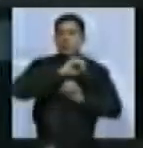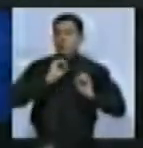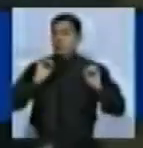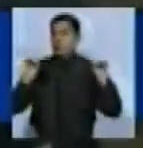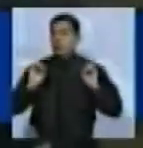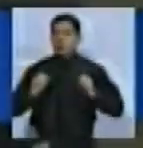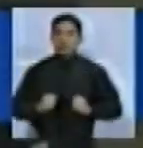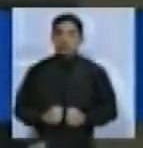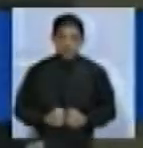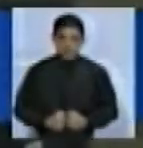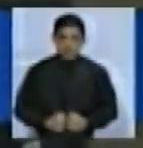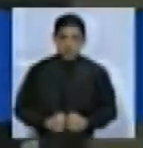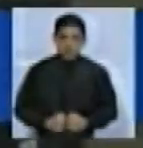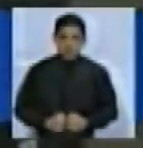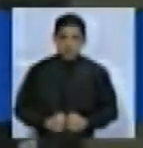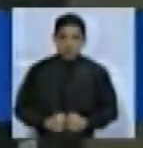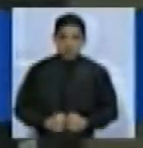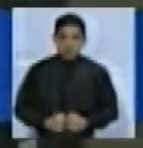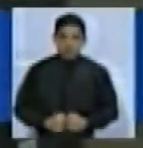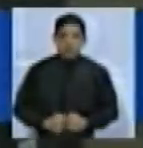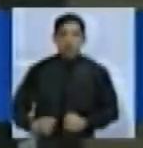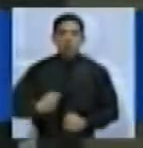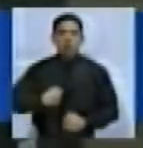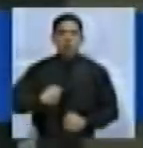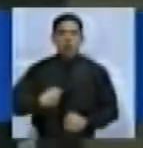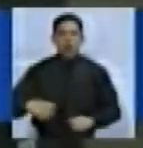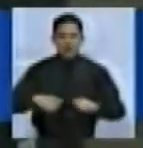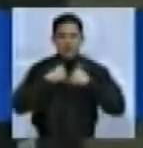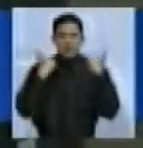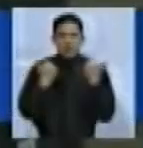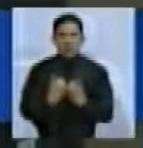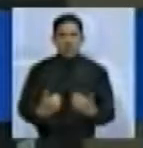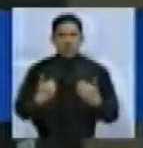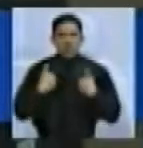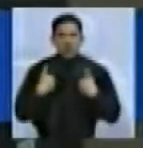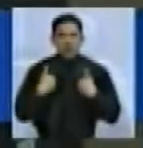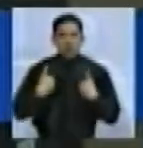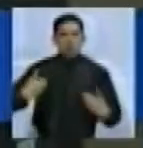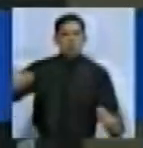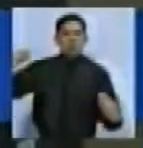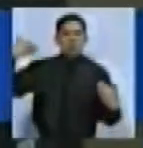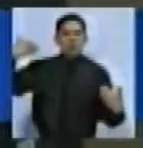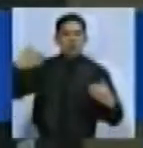Y también este legislador, en su vida política,